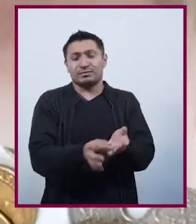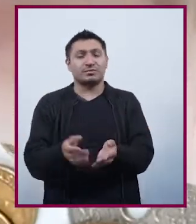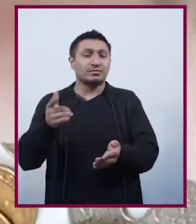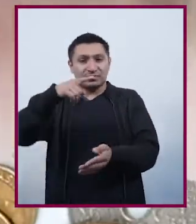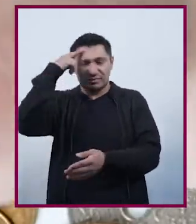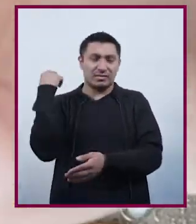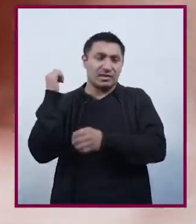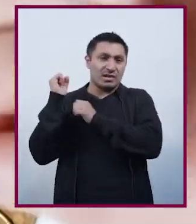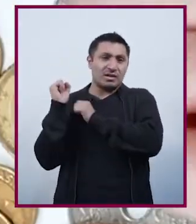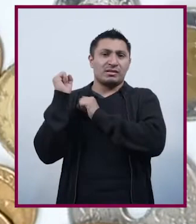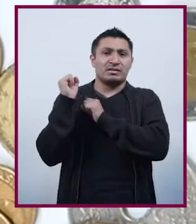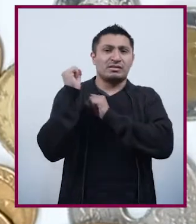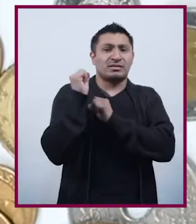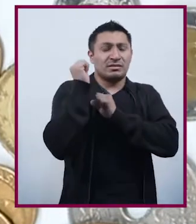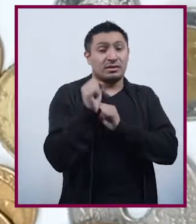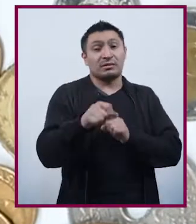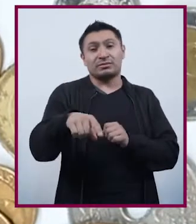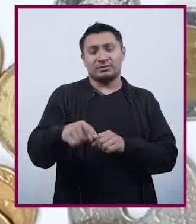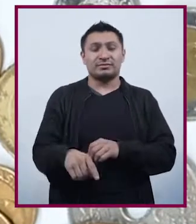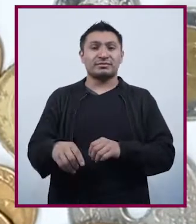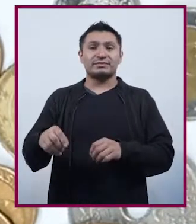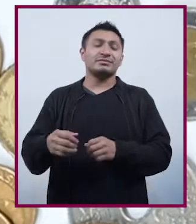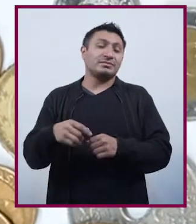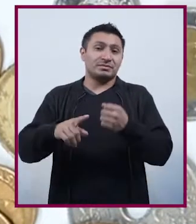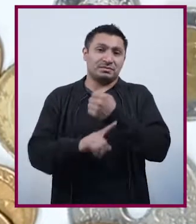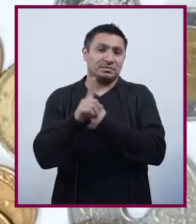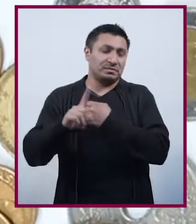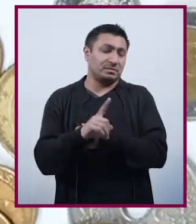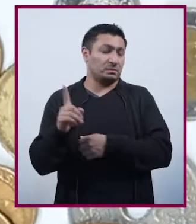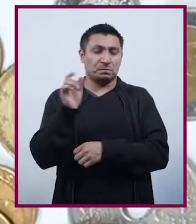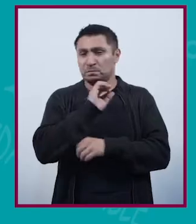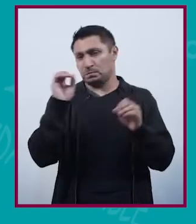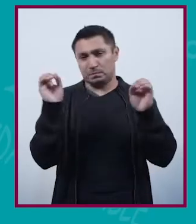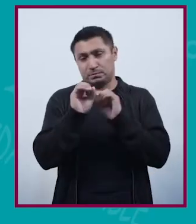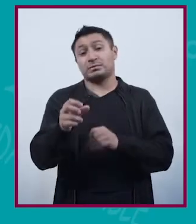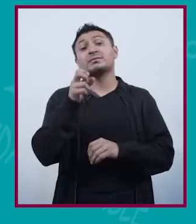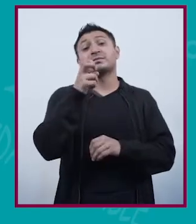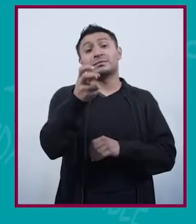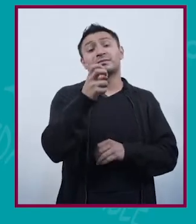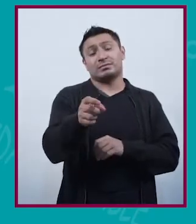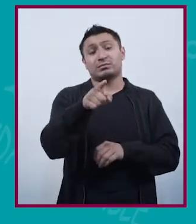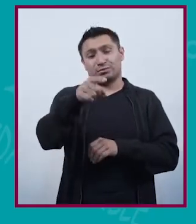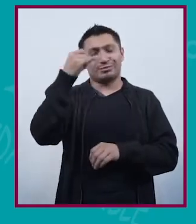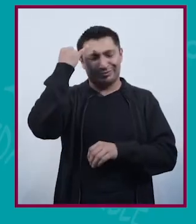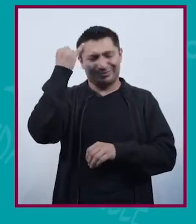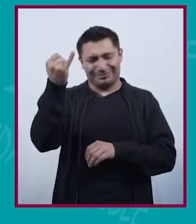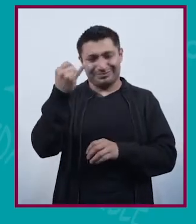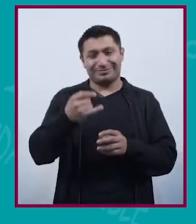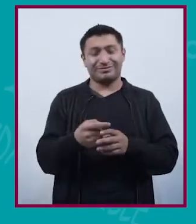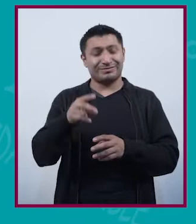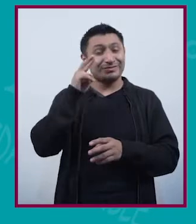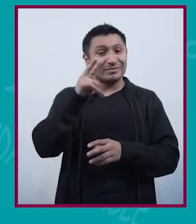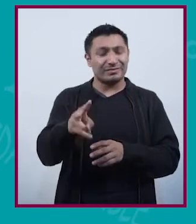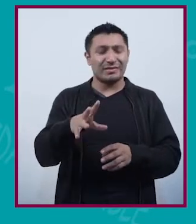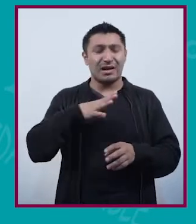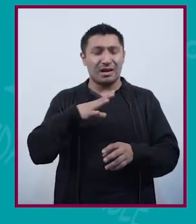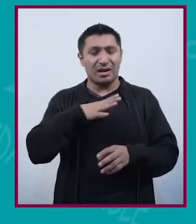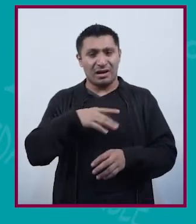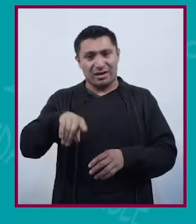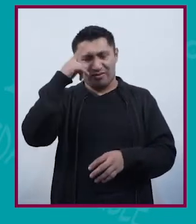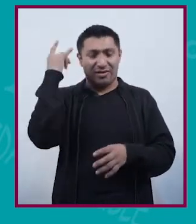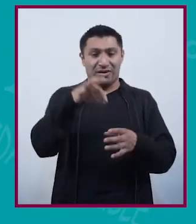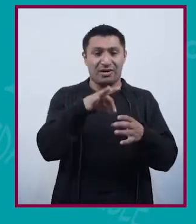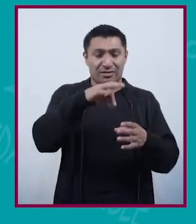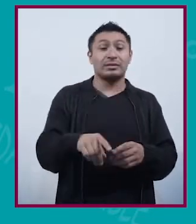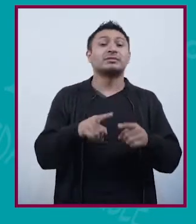más cómodos de transportar y que aguantaban bien las inclemencias del tiempo. Esto, como te puedes imaginar, facilitaba el ahorro.